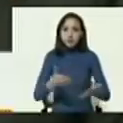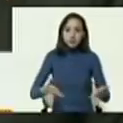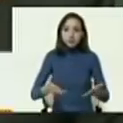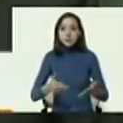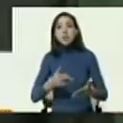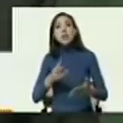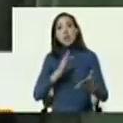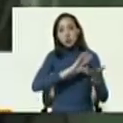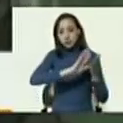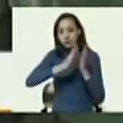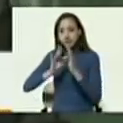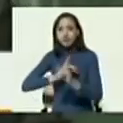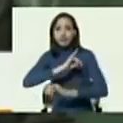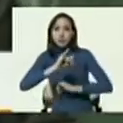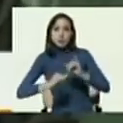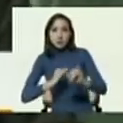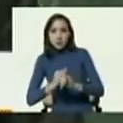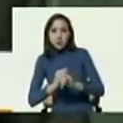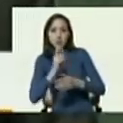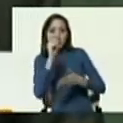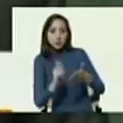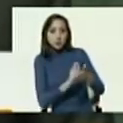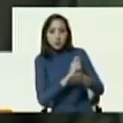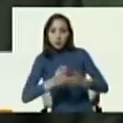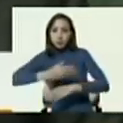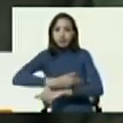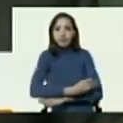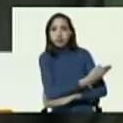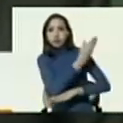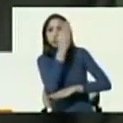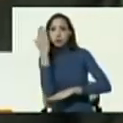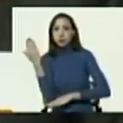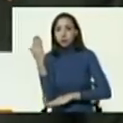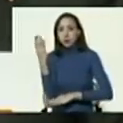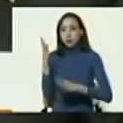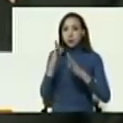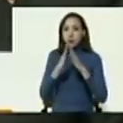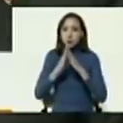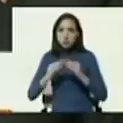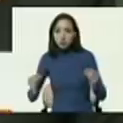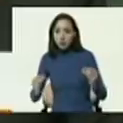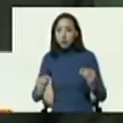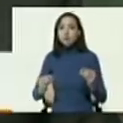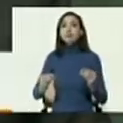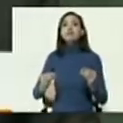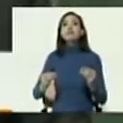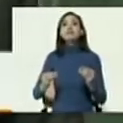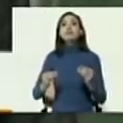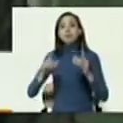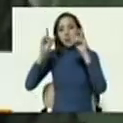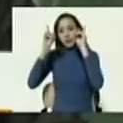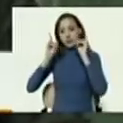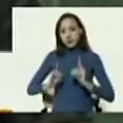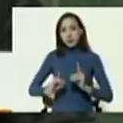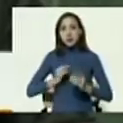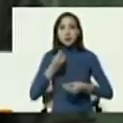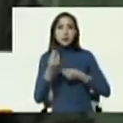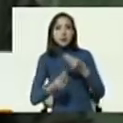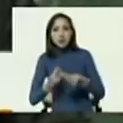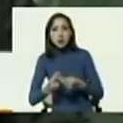internacional a través de la eliminación y el levantamiento de este conjunto de medidas y del